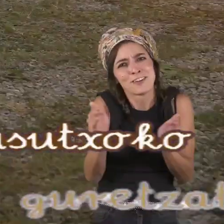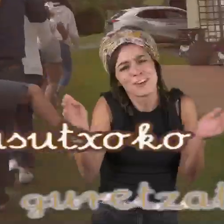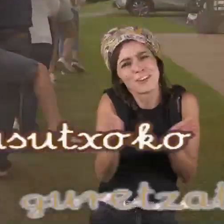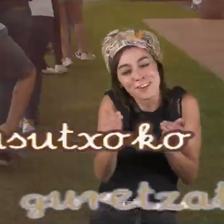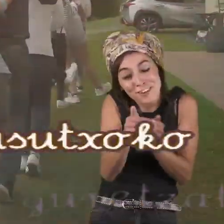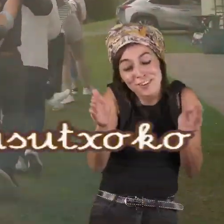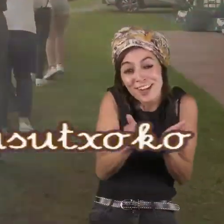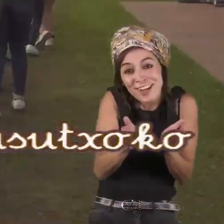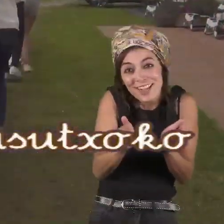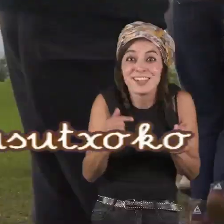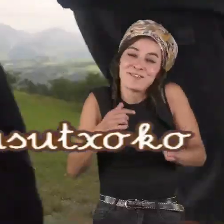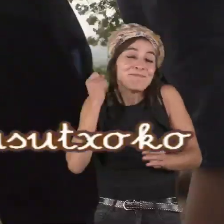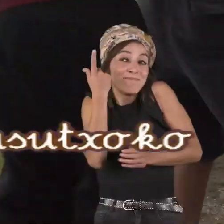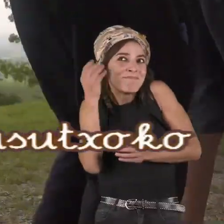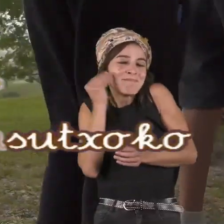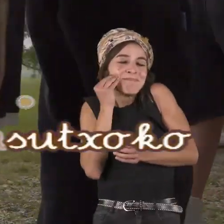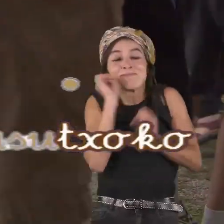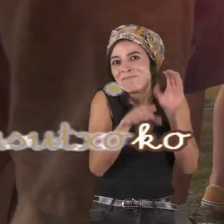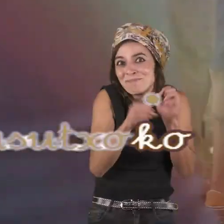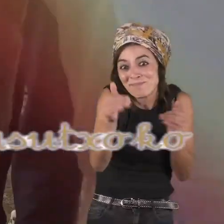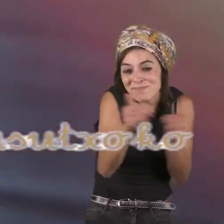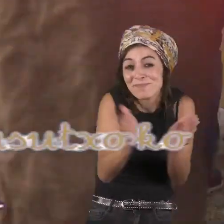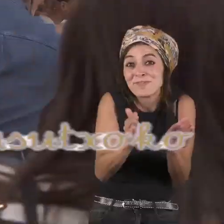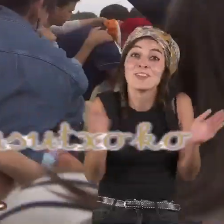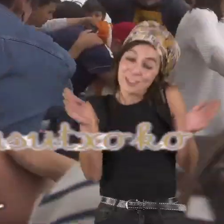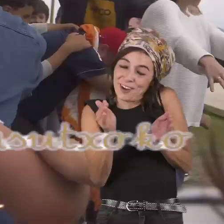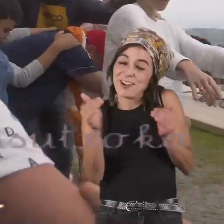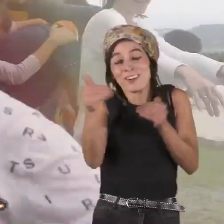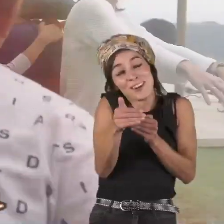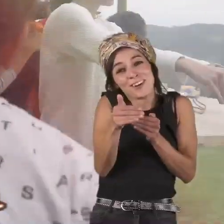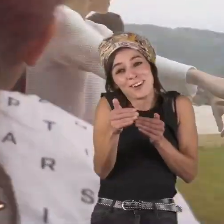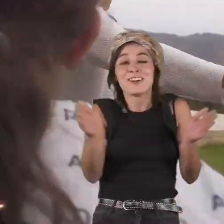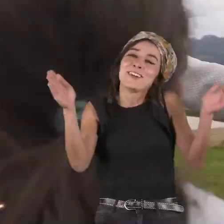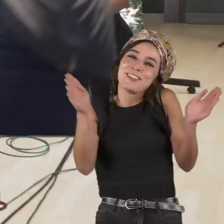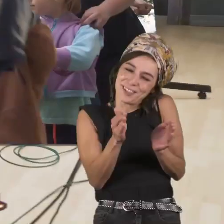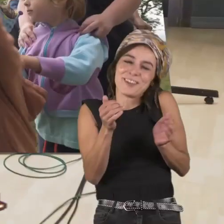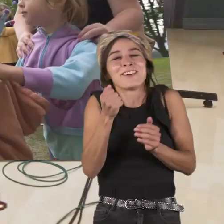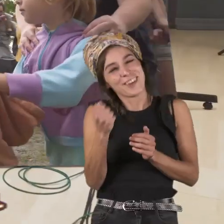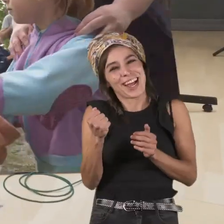guretzat. Txokoa, ni jamusu txoko, txoko.